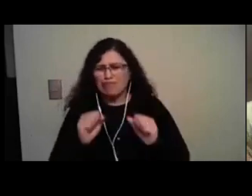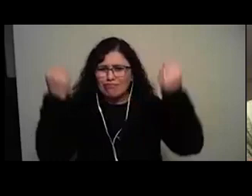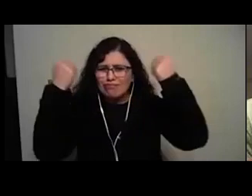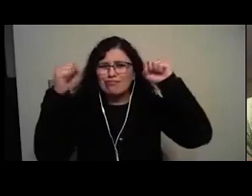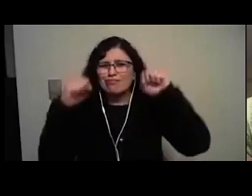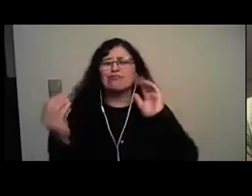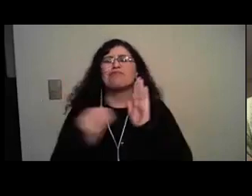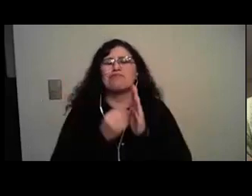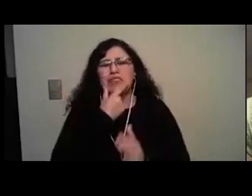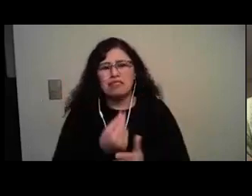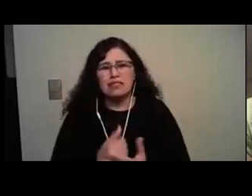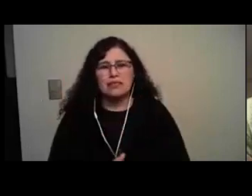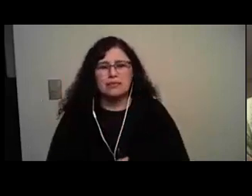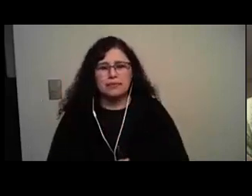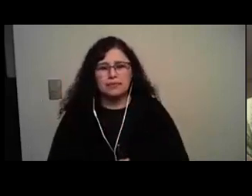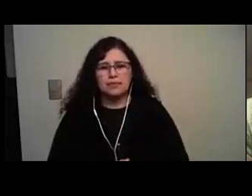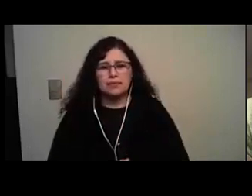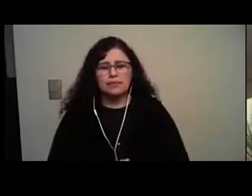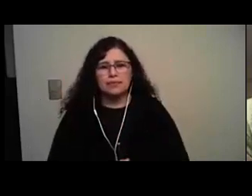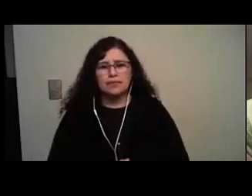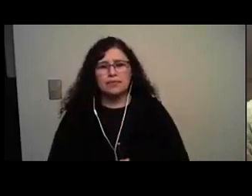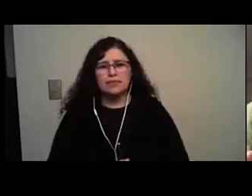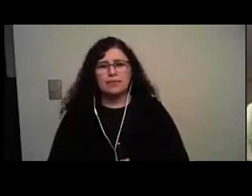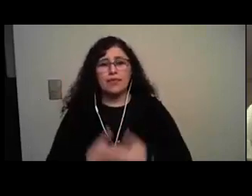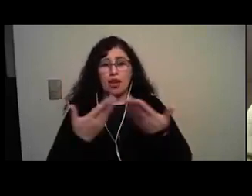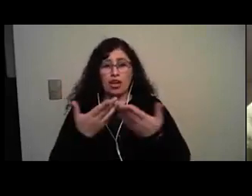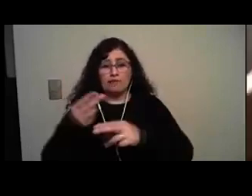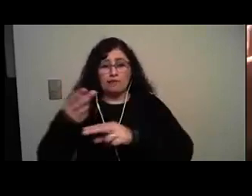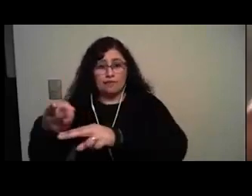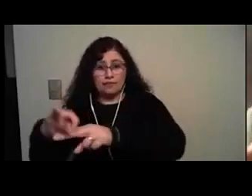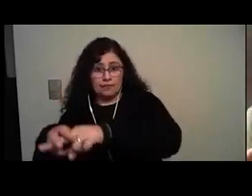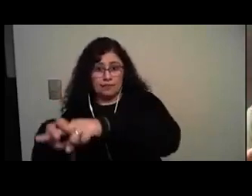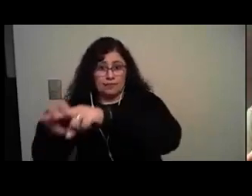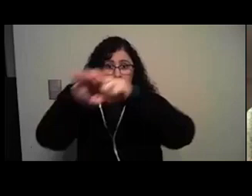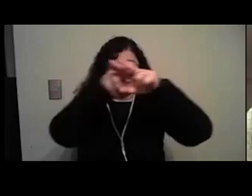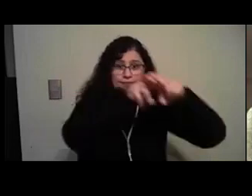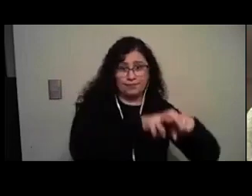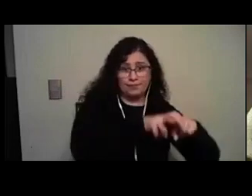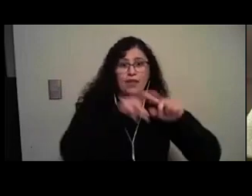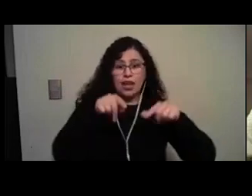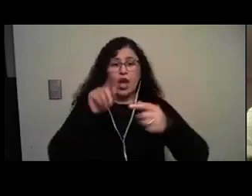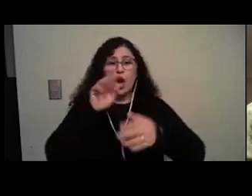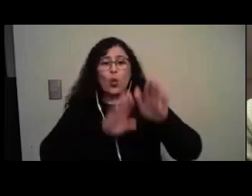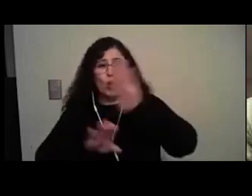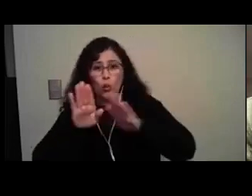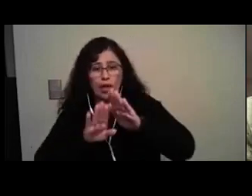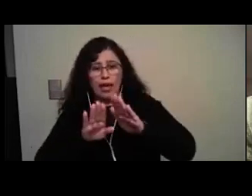¿ya? Entonces, en la transferencia se cuida la persona y también se cuida quien transfiere, ya